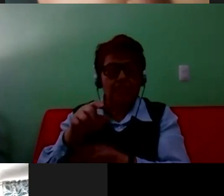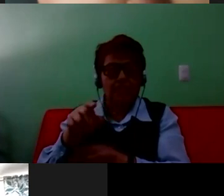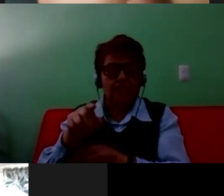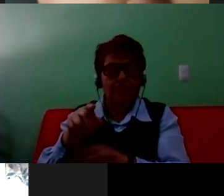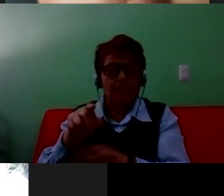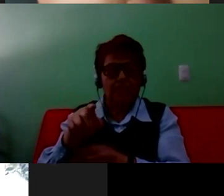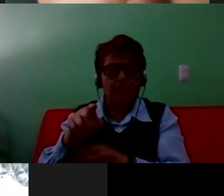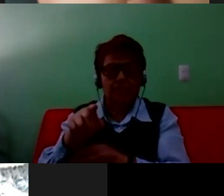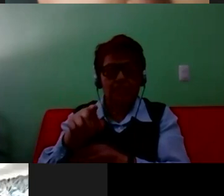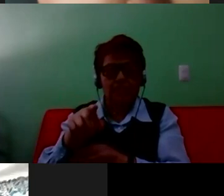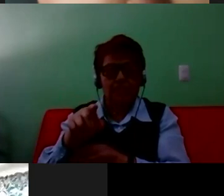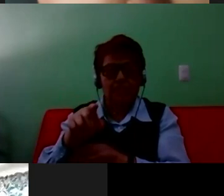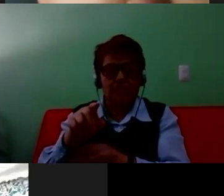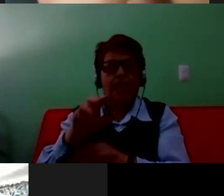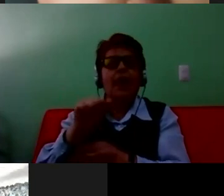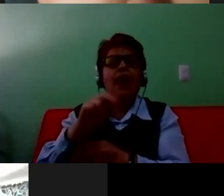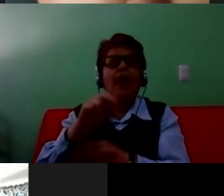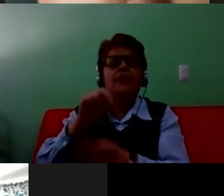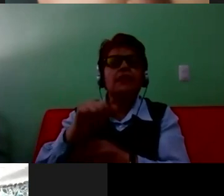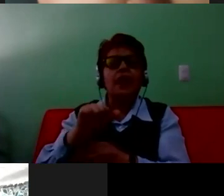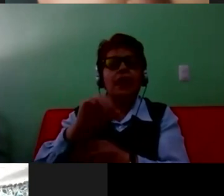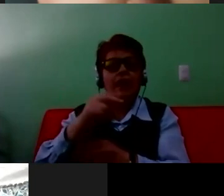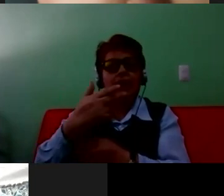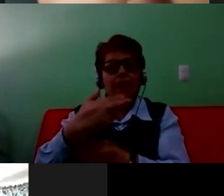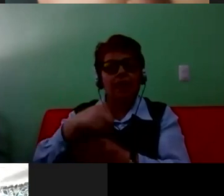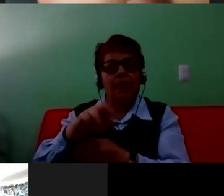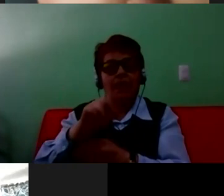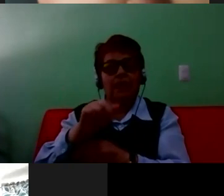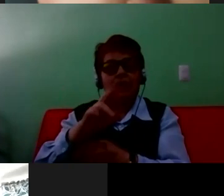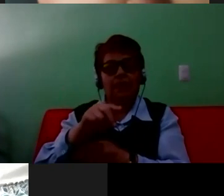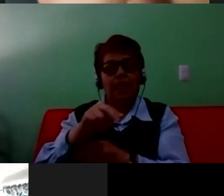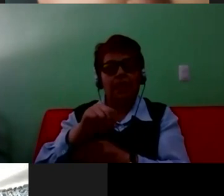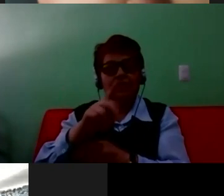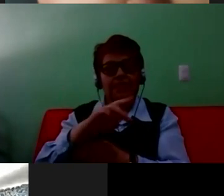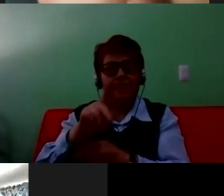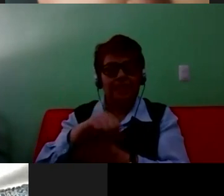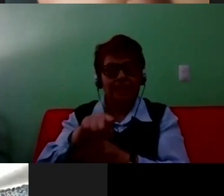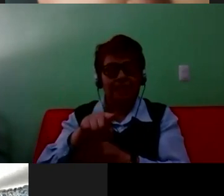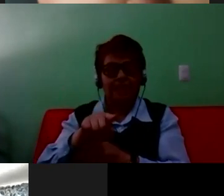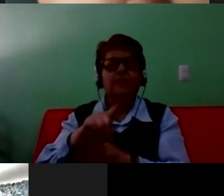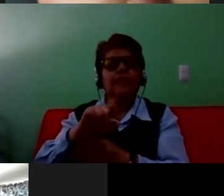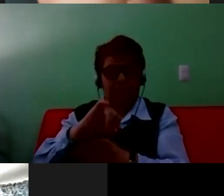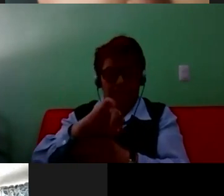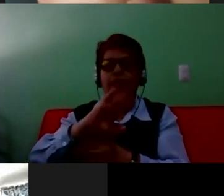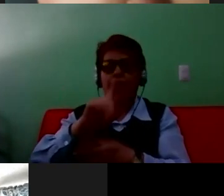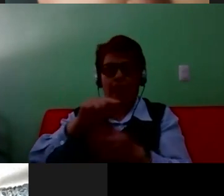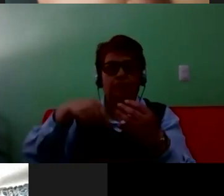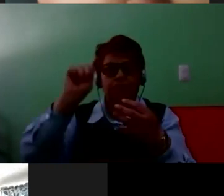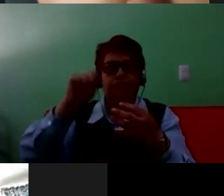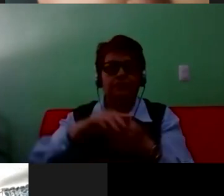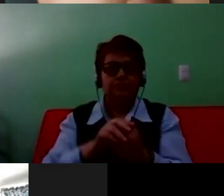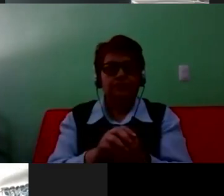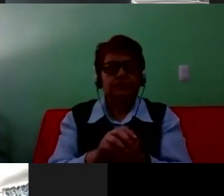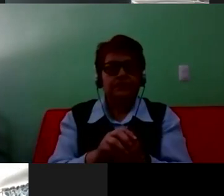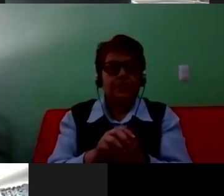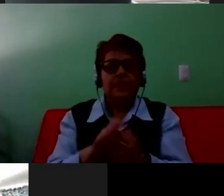Aquí, perdón. Diputada Ana Hernández presente. Diputada, gracias, Ana Hernández. Sí, Gracias. gracias,